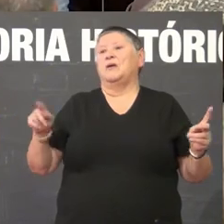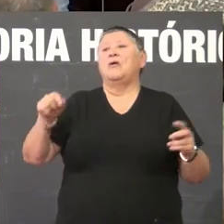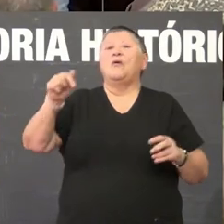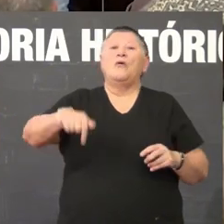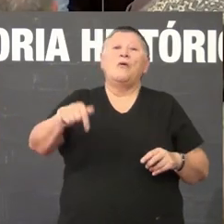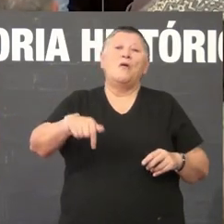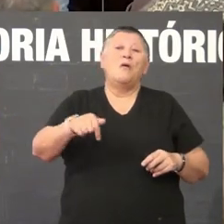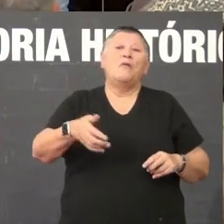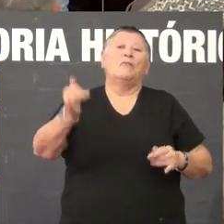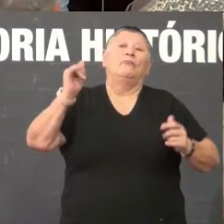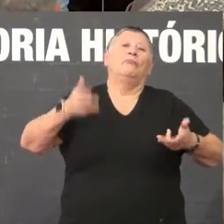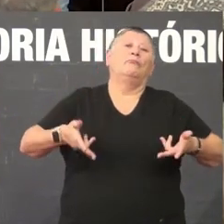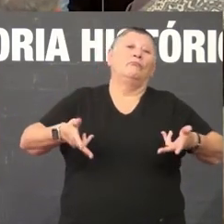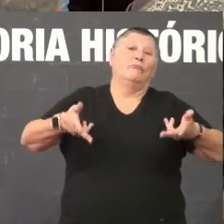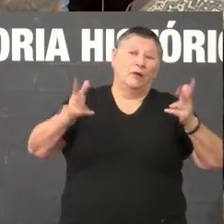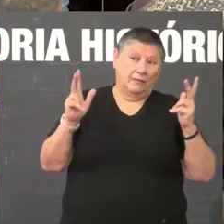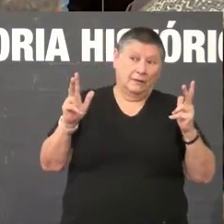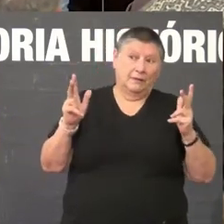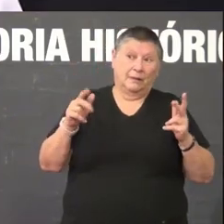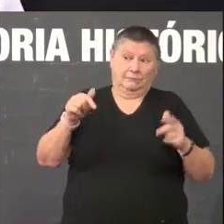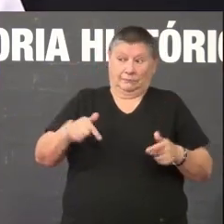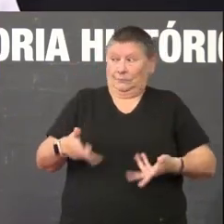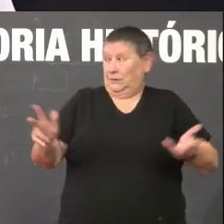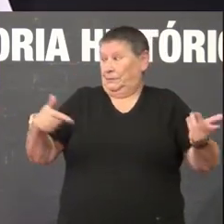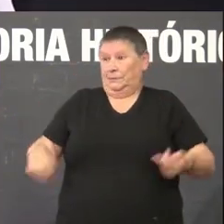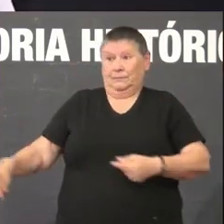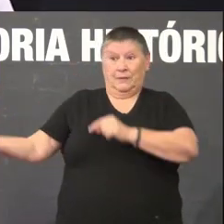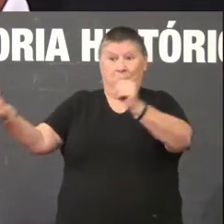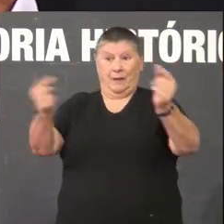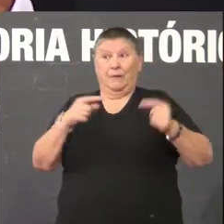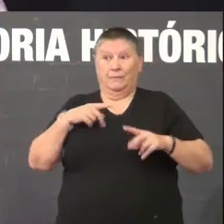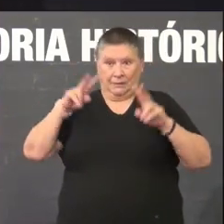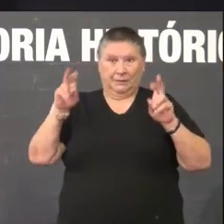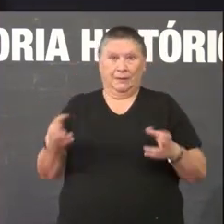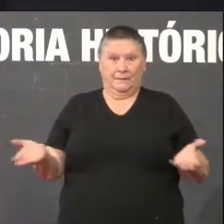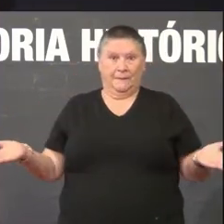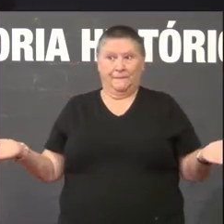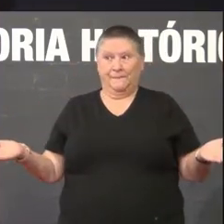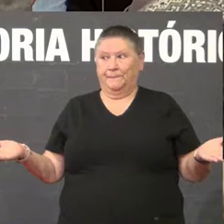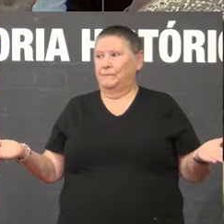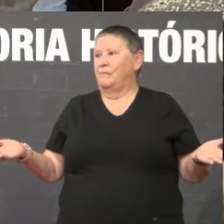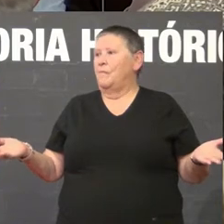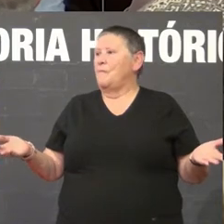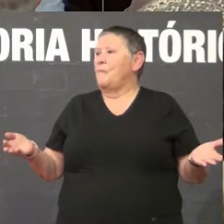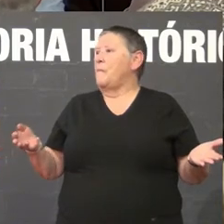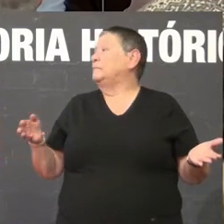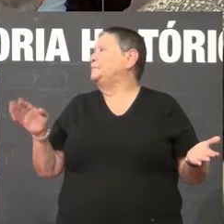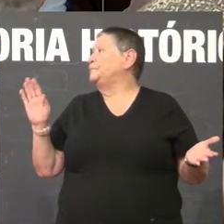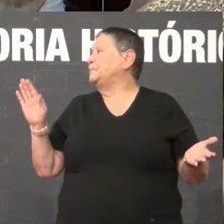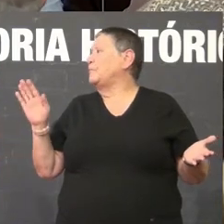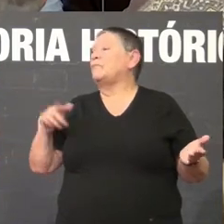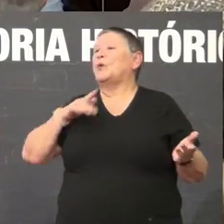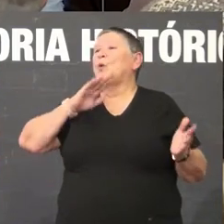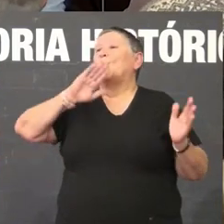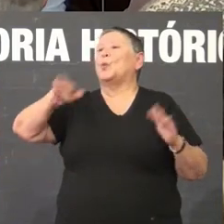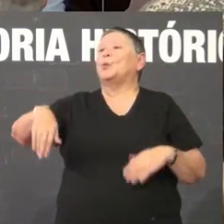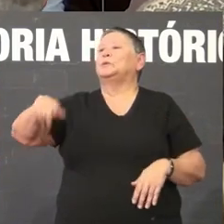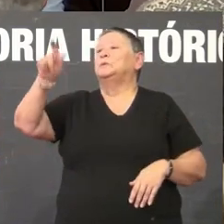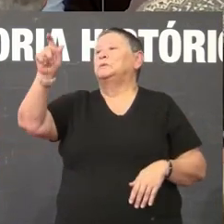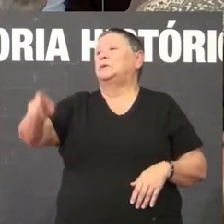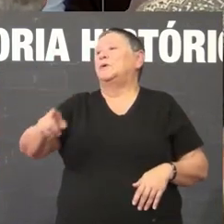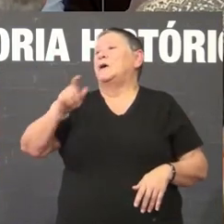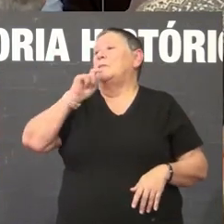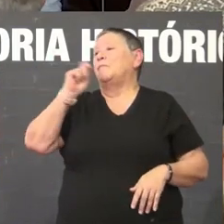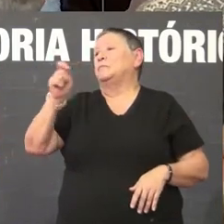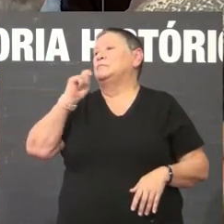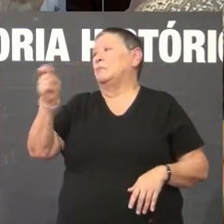libertad, hay democracia, si no, no estaríamos aquí, y menos aún con este lema. Vamos a dar paso a última intervención, que tenía pedida palabra para llegar por